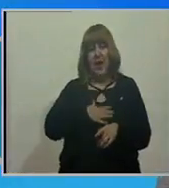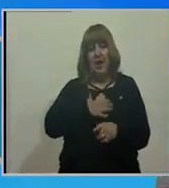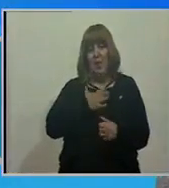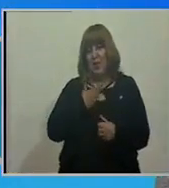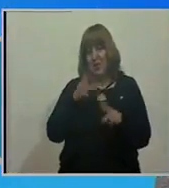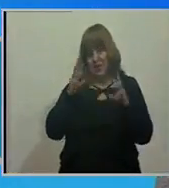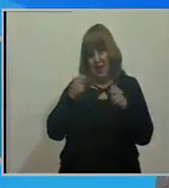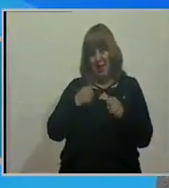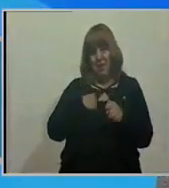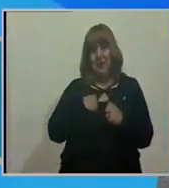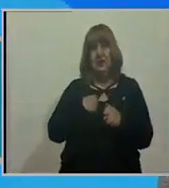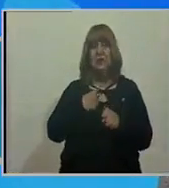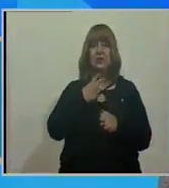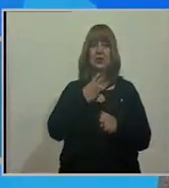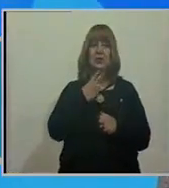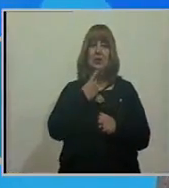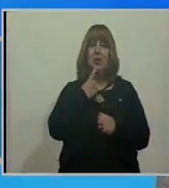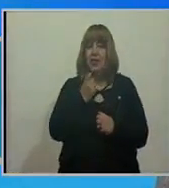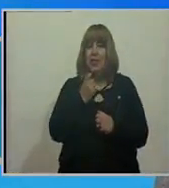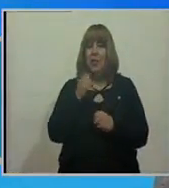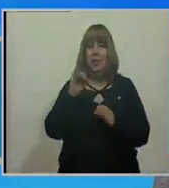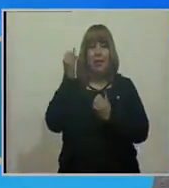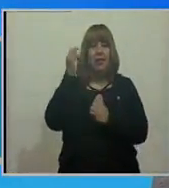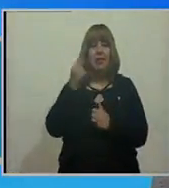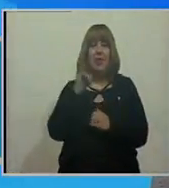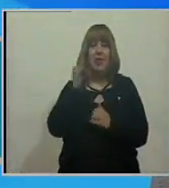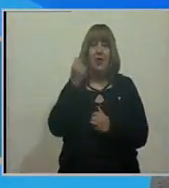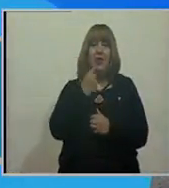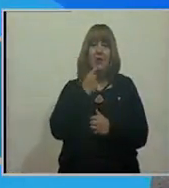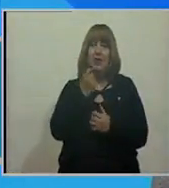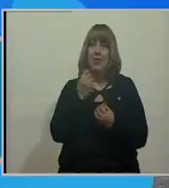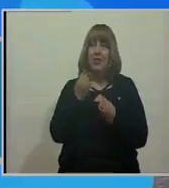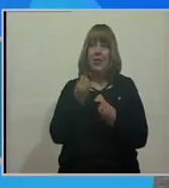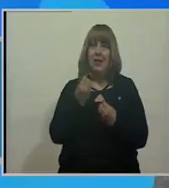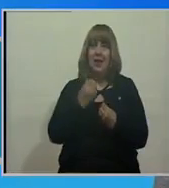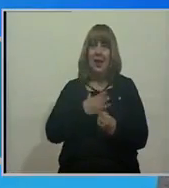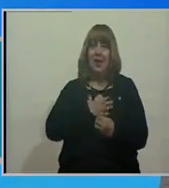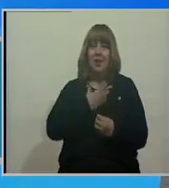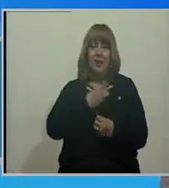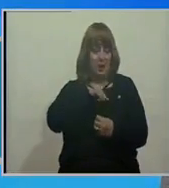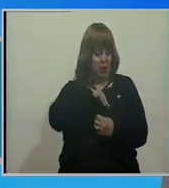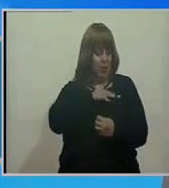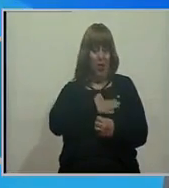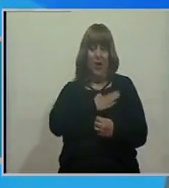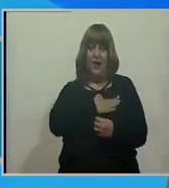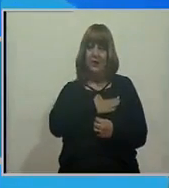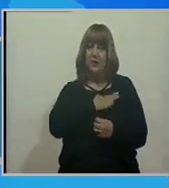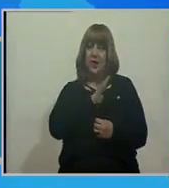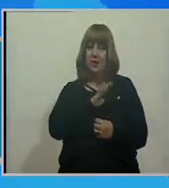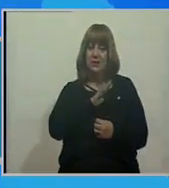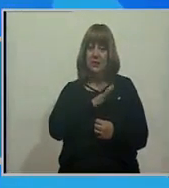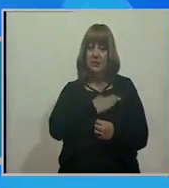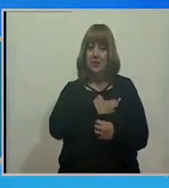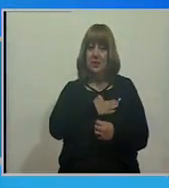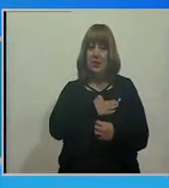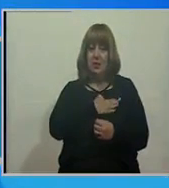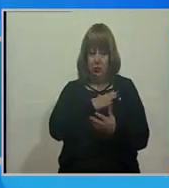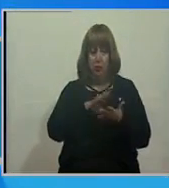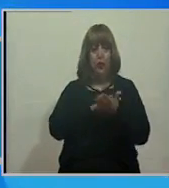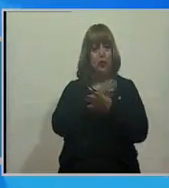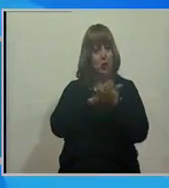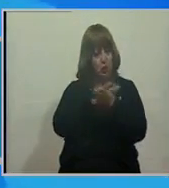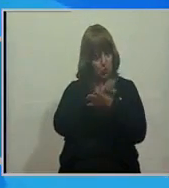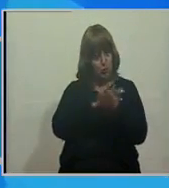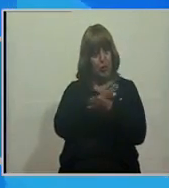porque me di cuenta que utilizándolo desde lo más profundo de mi corazón, como hago todas las cosas, pude resolver un montón de